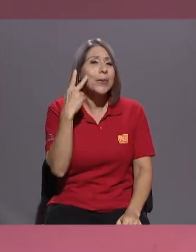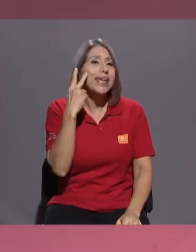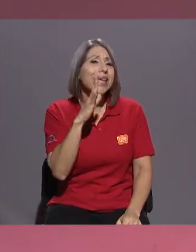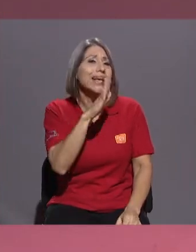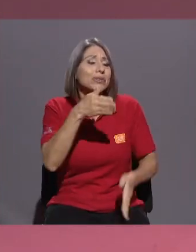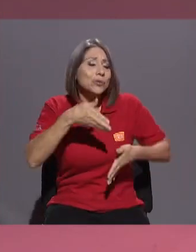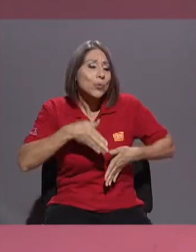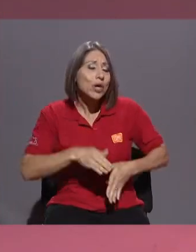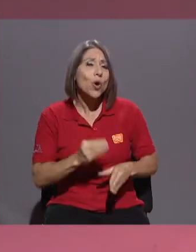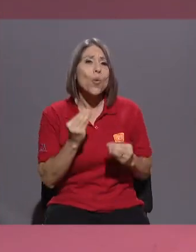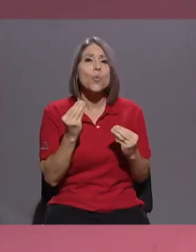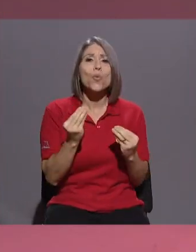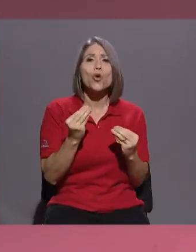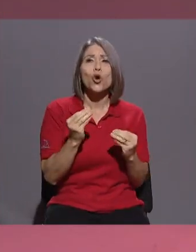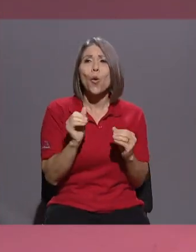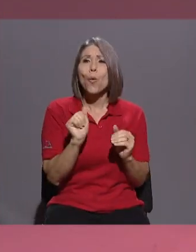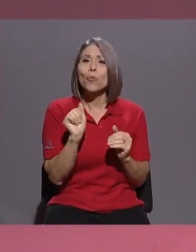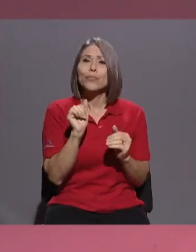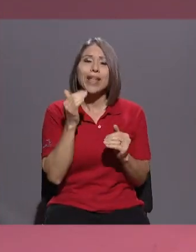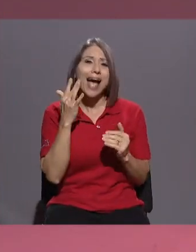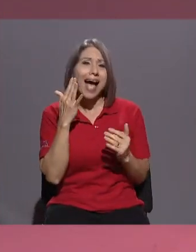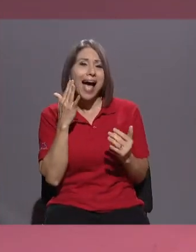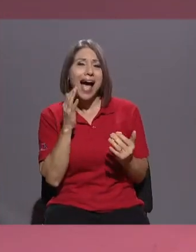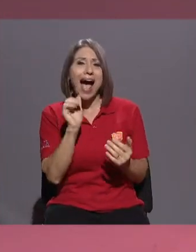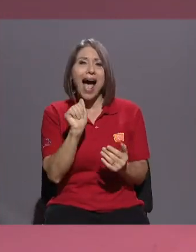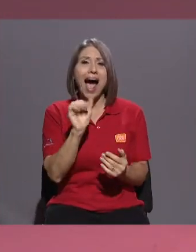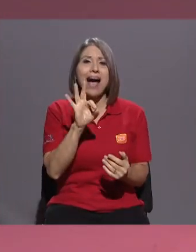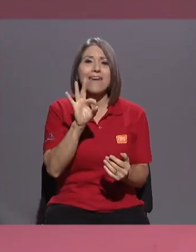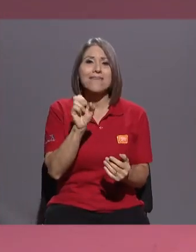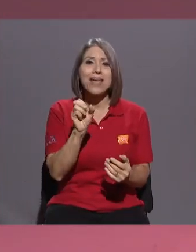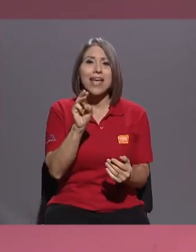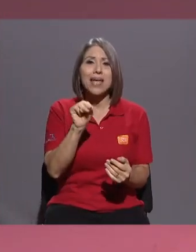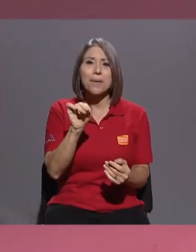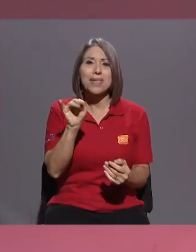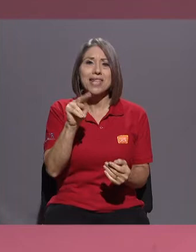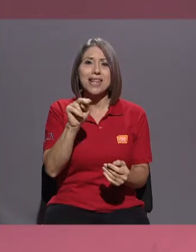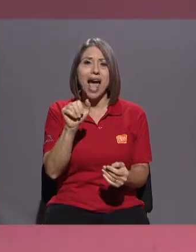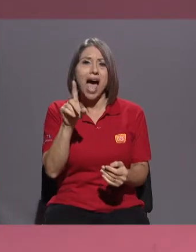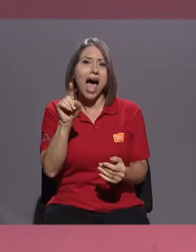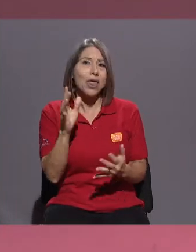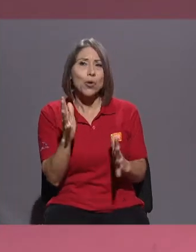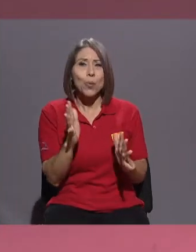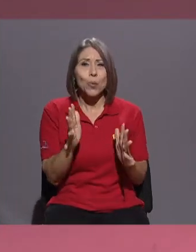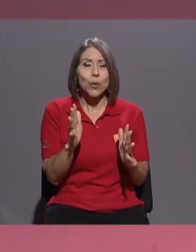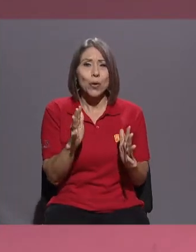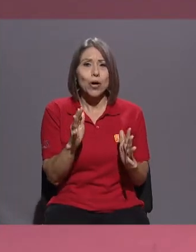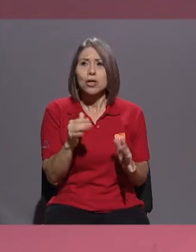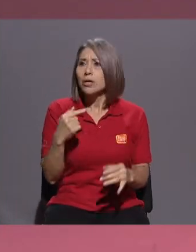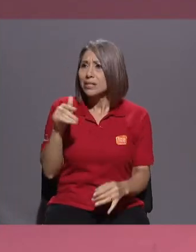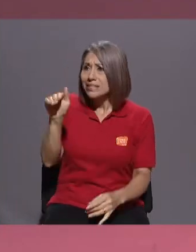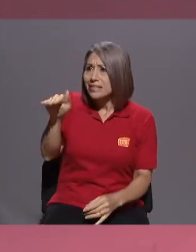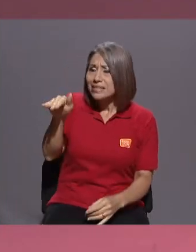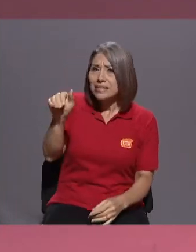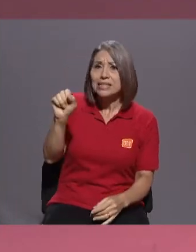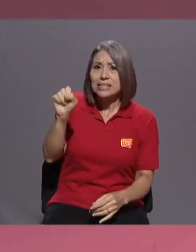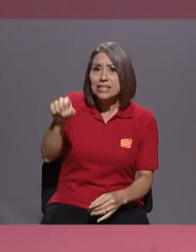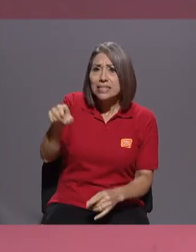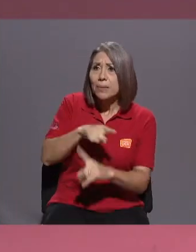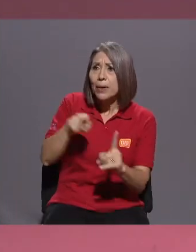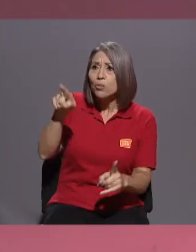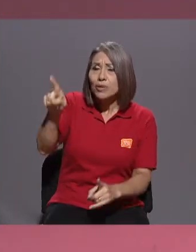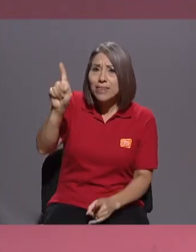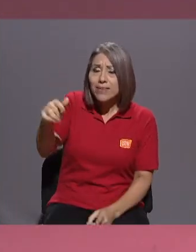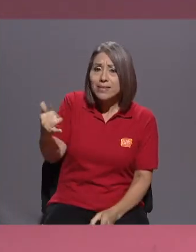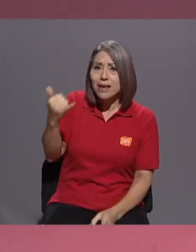veía Muy afeminado Y no sé qué Y digo Sí pero ustedes Me lo hubieran llamado A mí Me hubieran dicho Doña